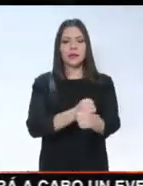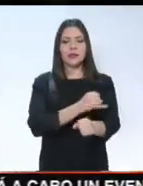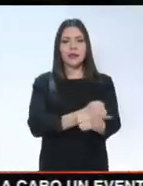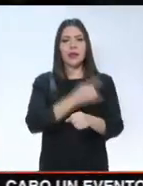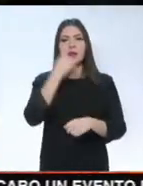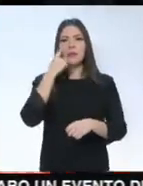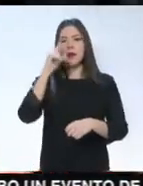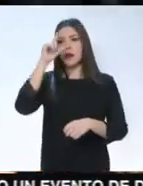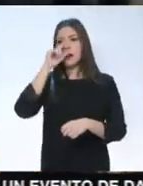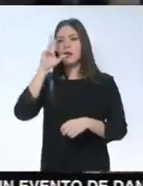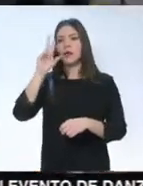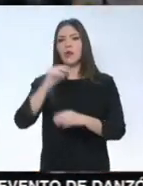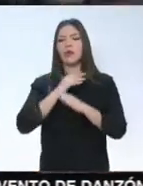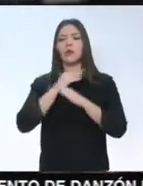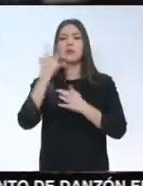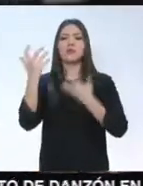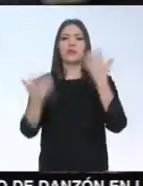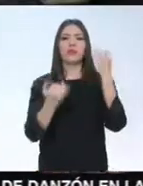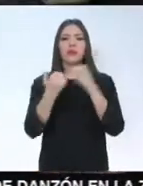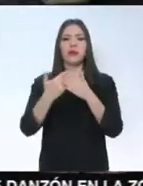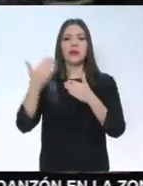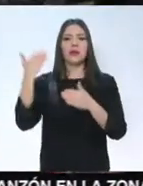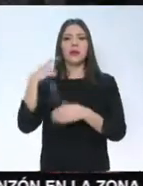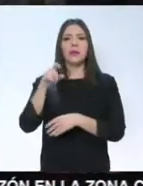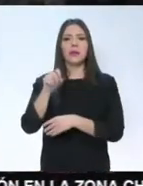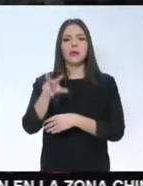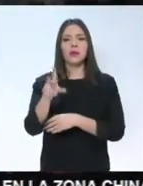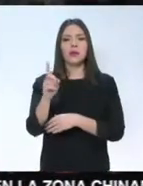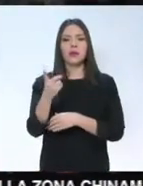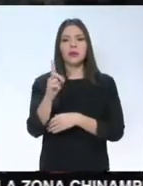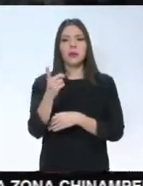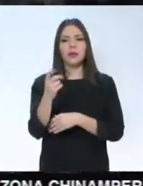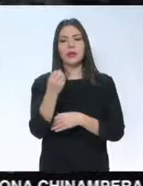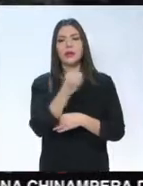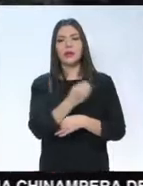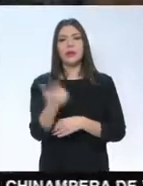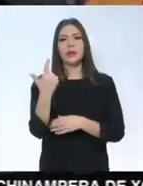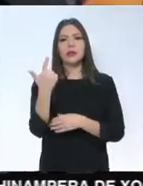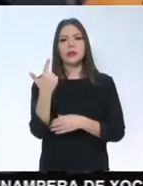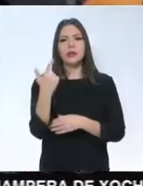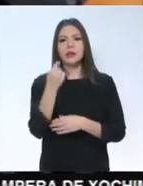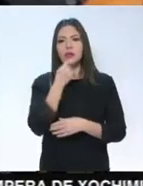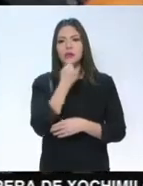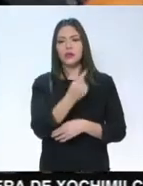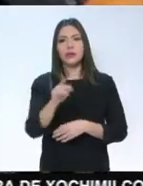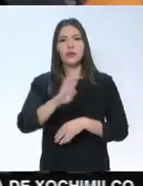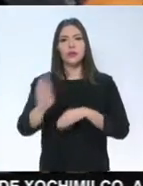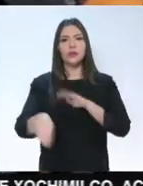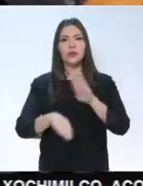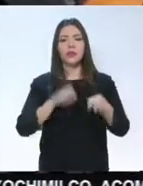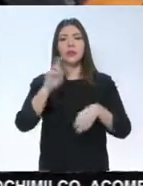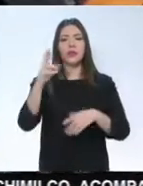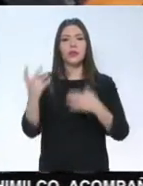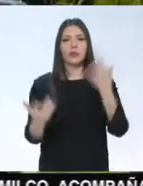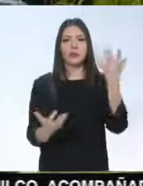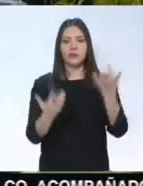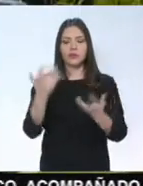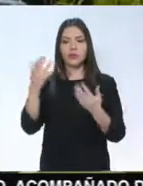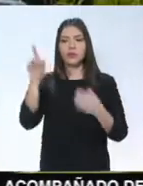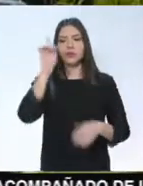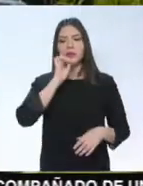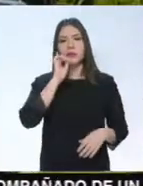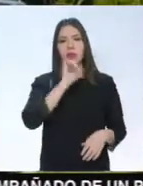pasado 28 de diciembre en la colonia Buenavista, donde fallecieron 7 pequeños a causa de un incendio. La alcaldesa